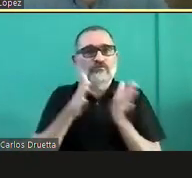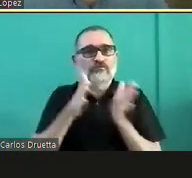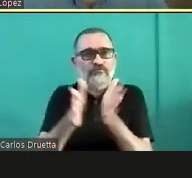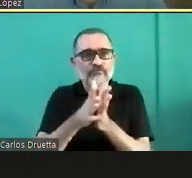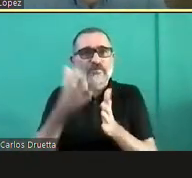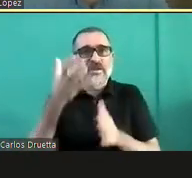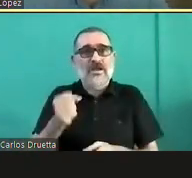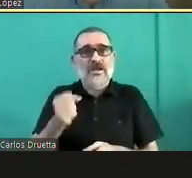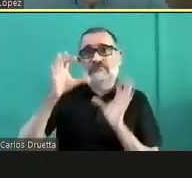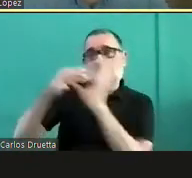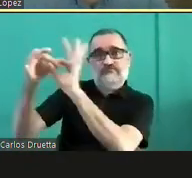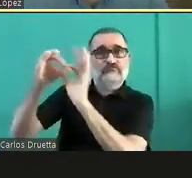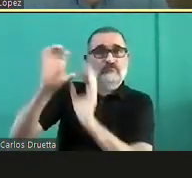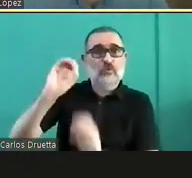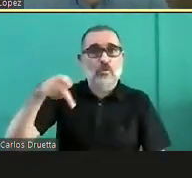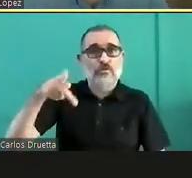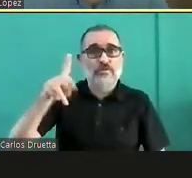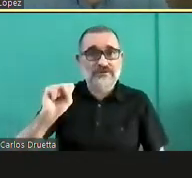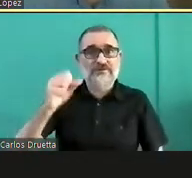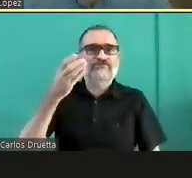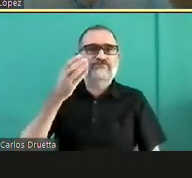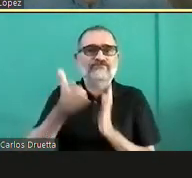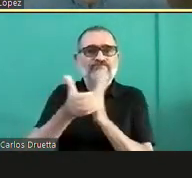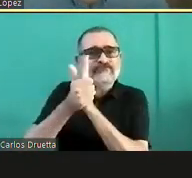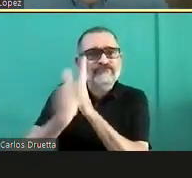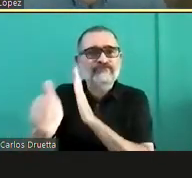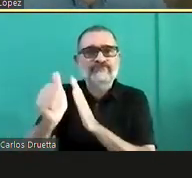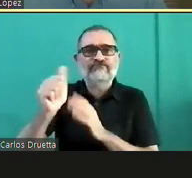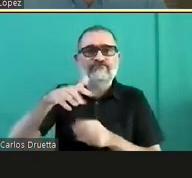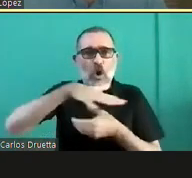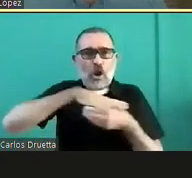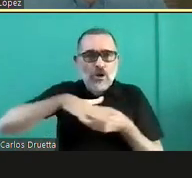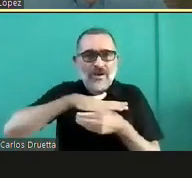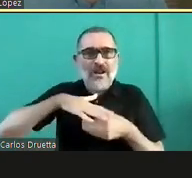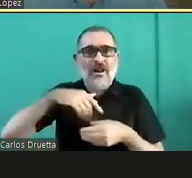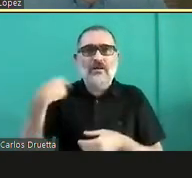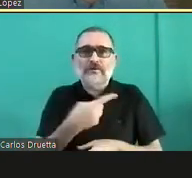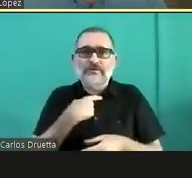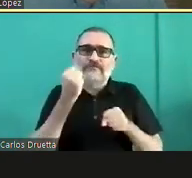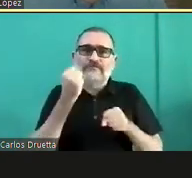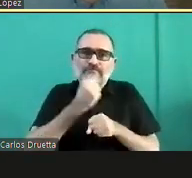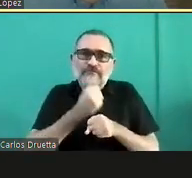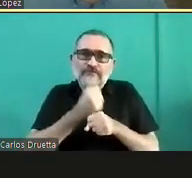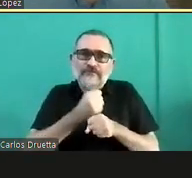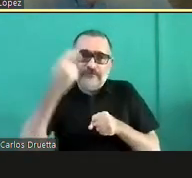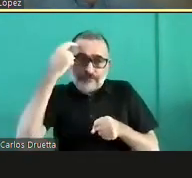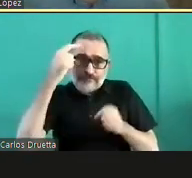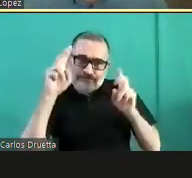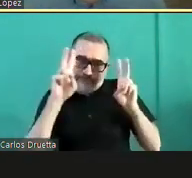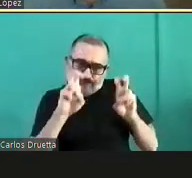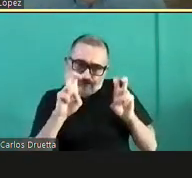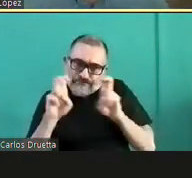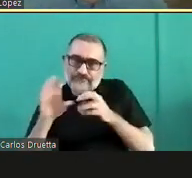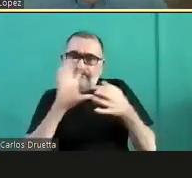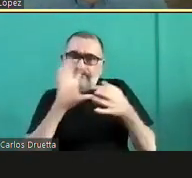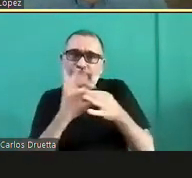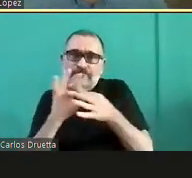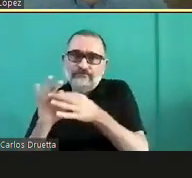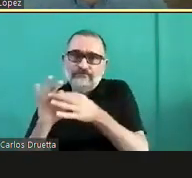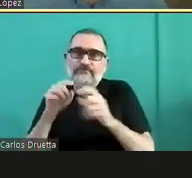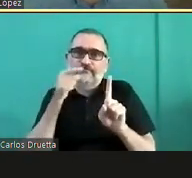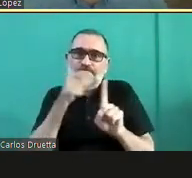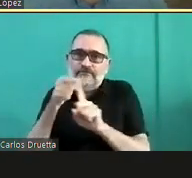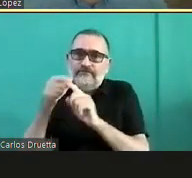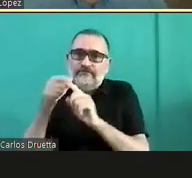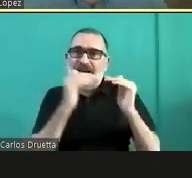hubo cierta presión por parte de las de la industria en